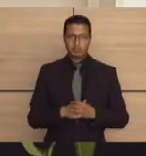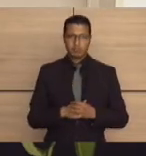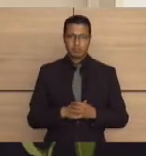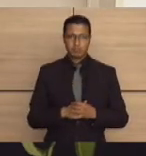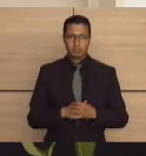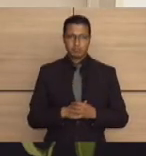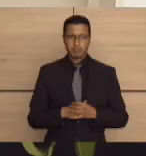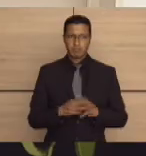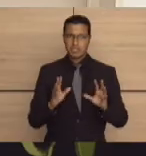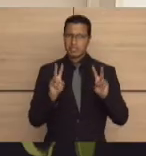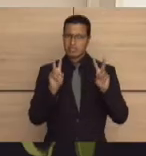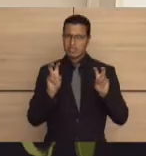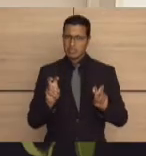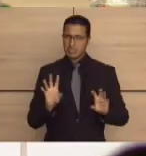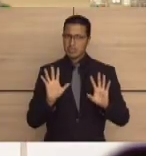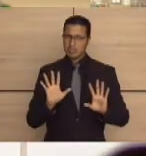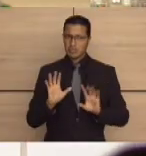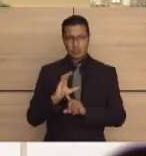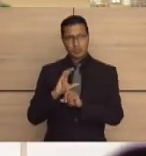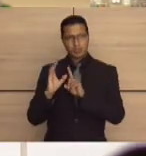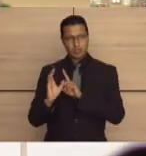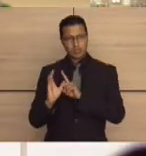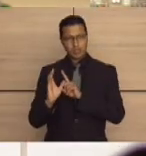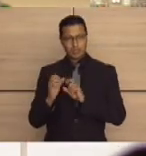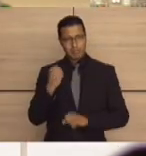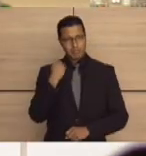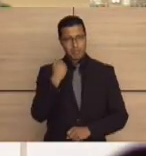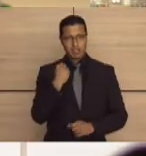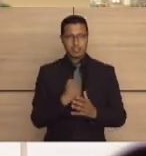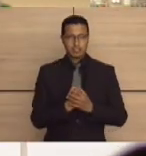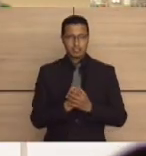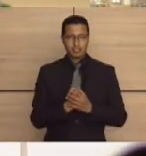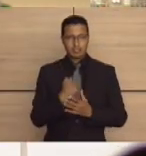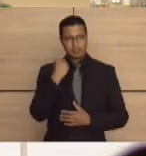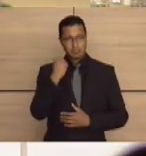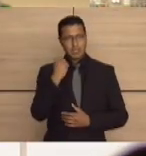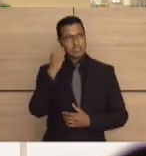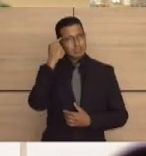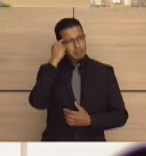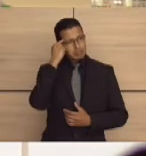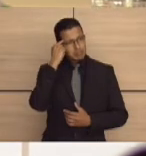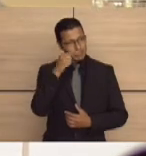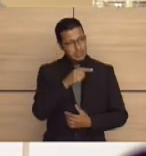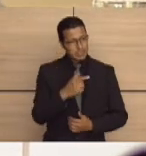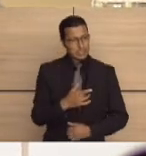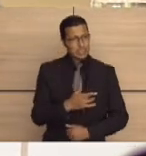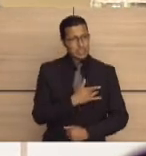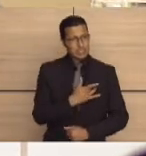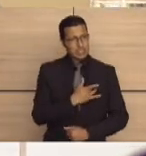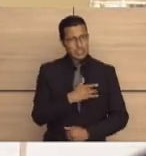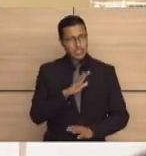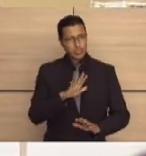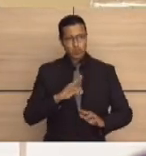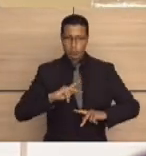hay varios temas en cuanto a lo cultural, pero lo más representativo creo corresponde a sentir ese sentido